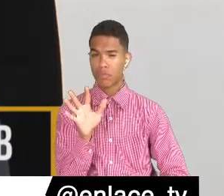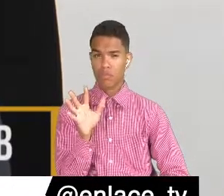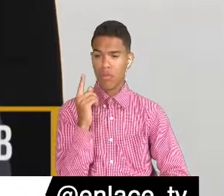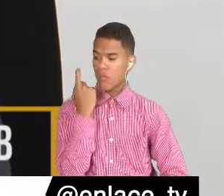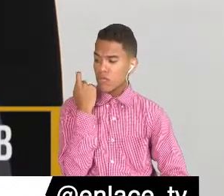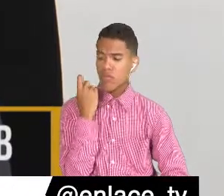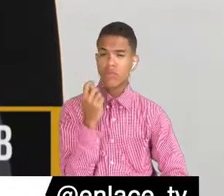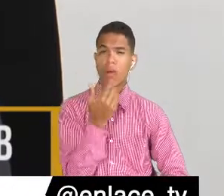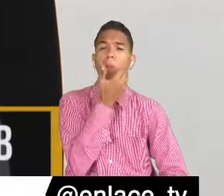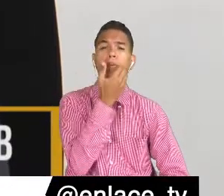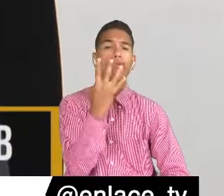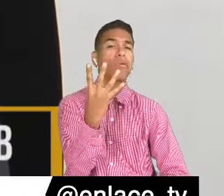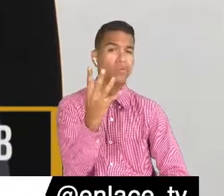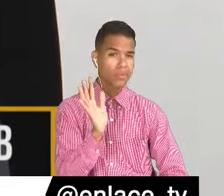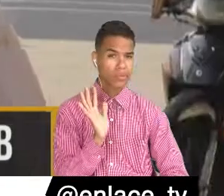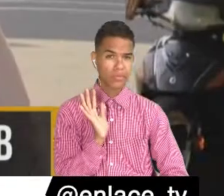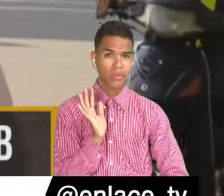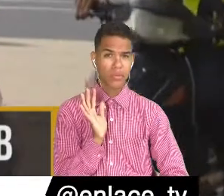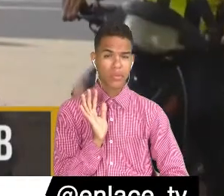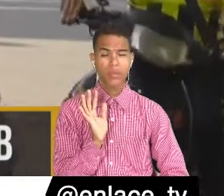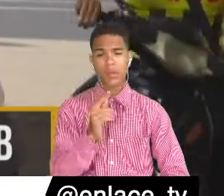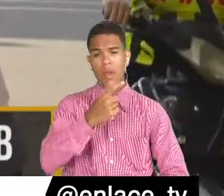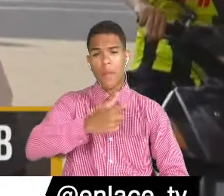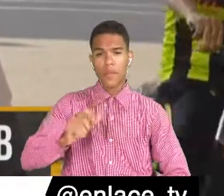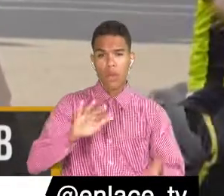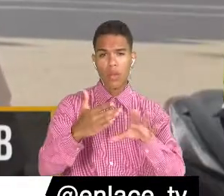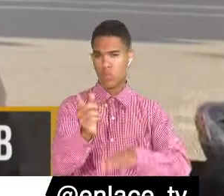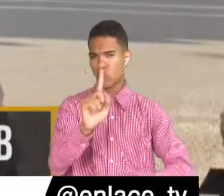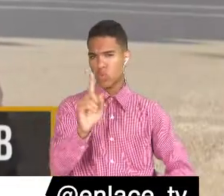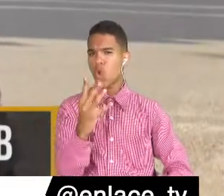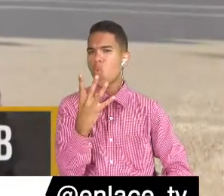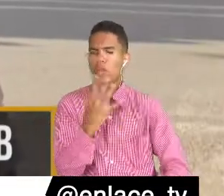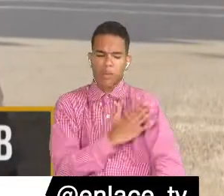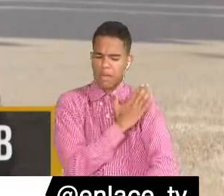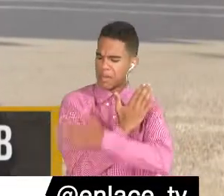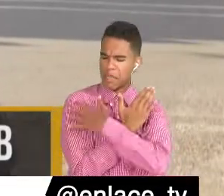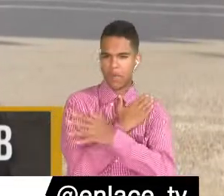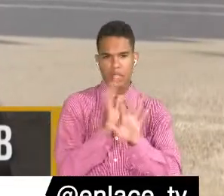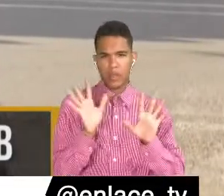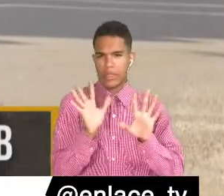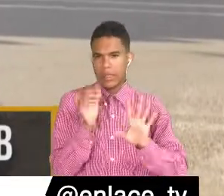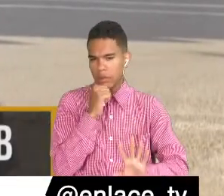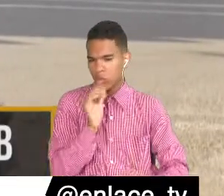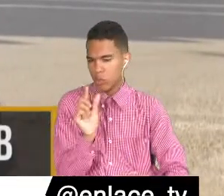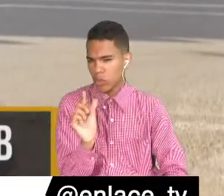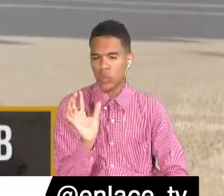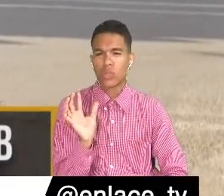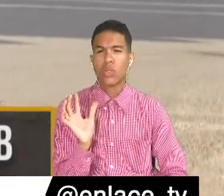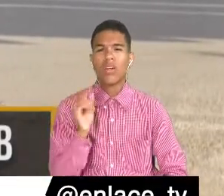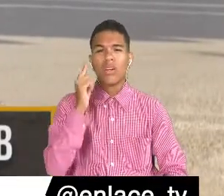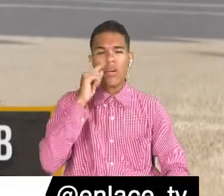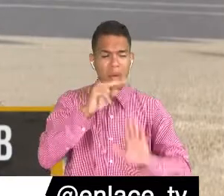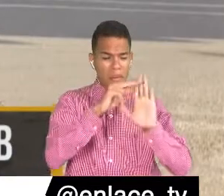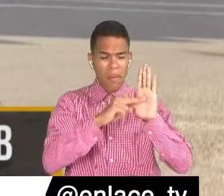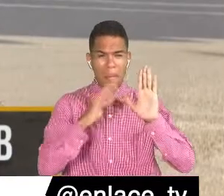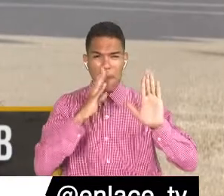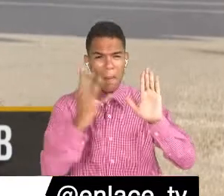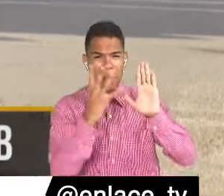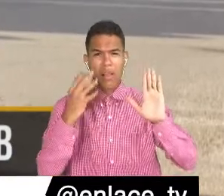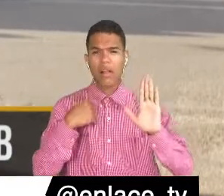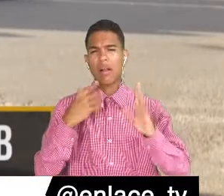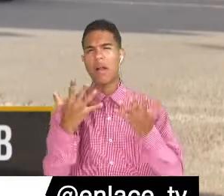4, con 4 lesionados. Definitivamente quienes más infringen esta norma han sido las personas más jóvenes, es decir, que oscilan entre